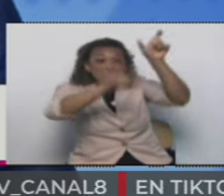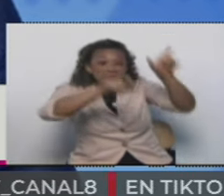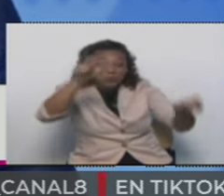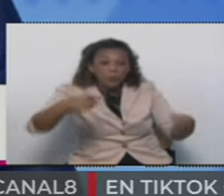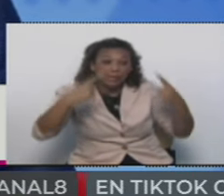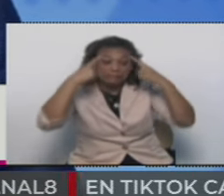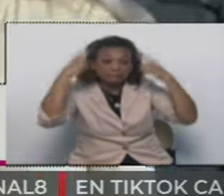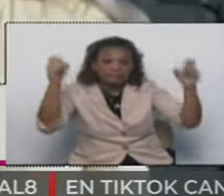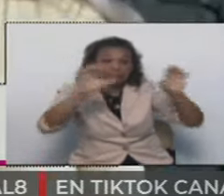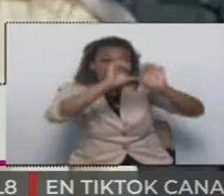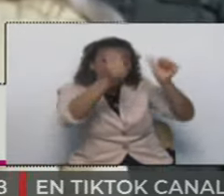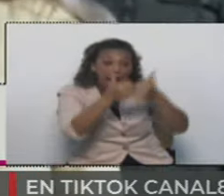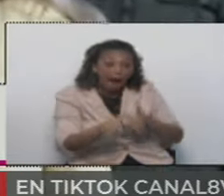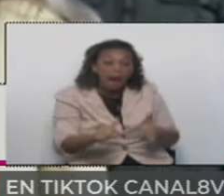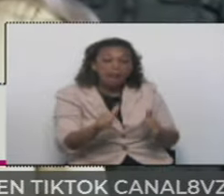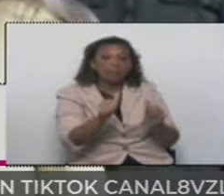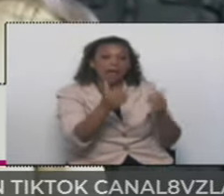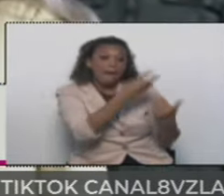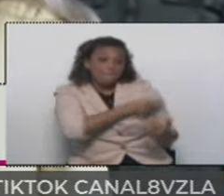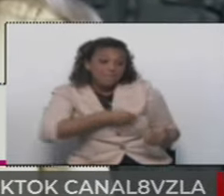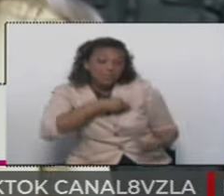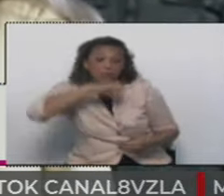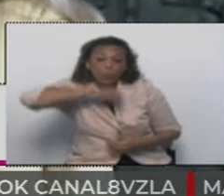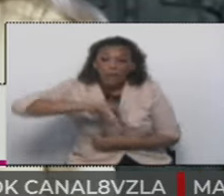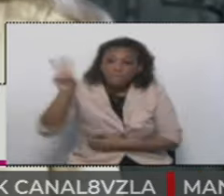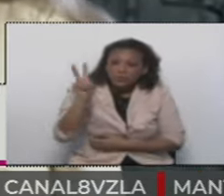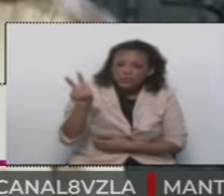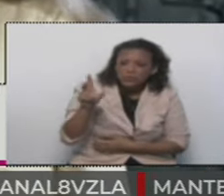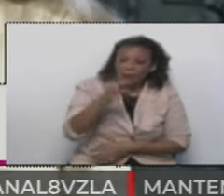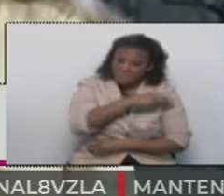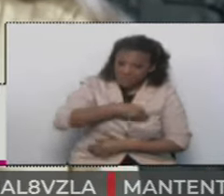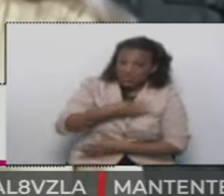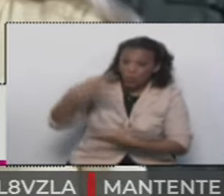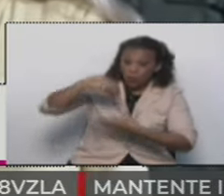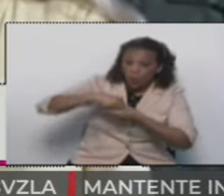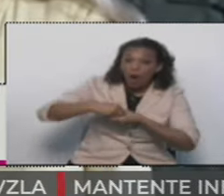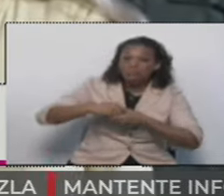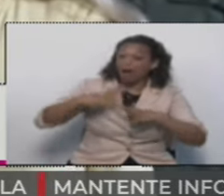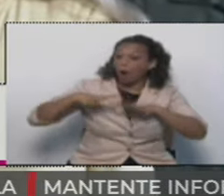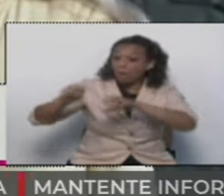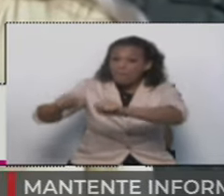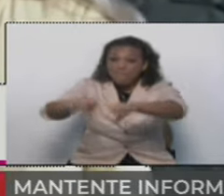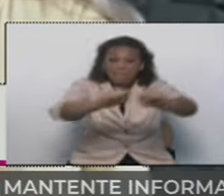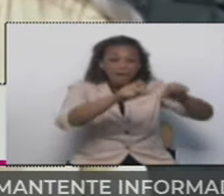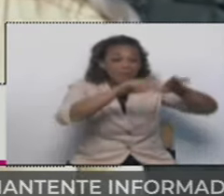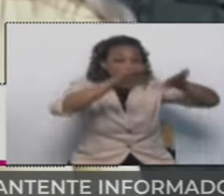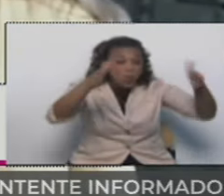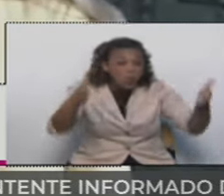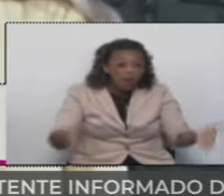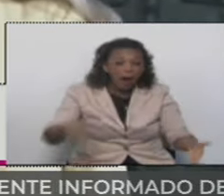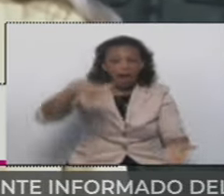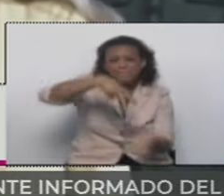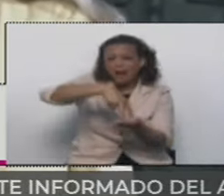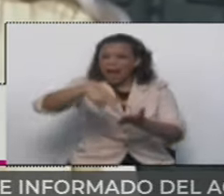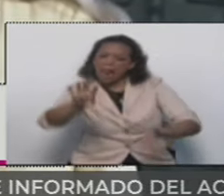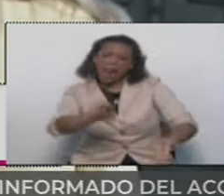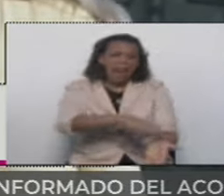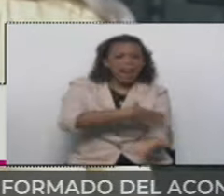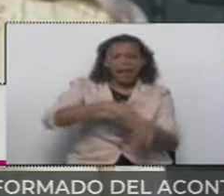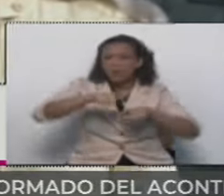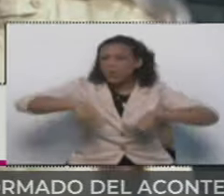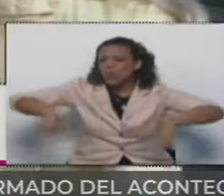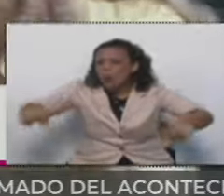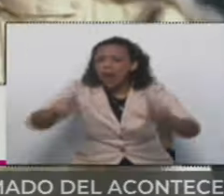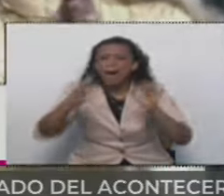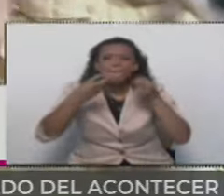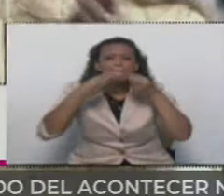cultoras de la gran misión Viva Venezuela, mi patria querida, van a ocupar tarima, plaza y